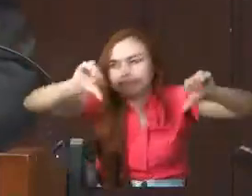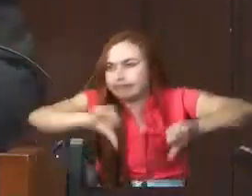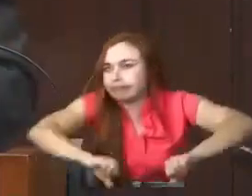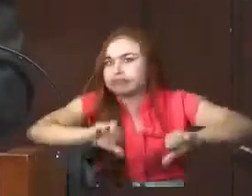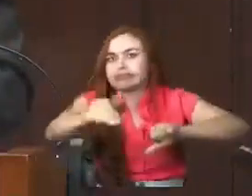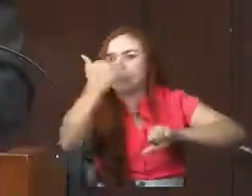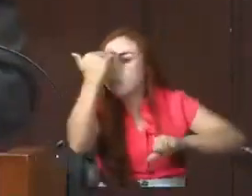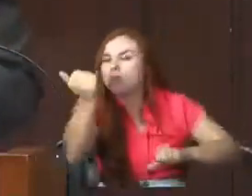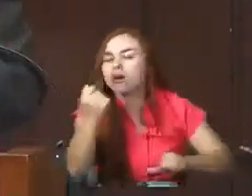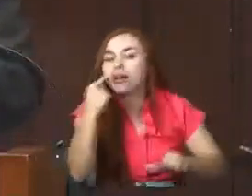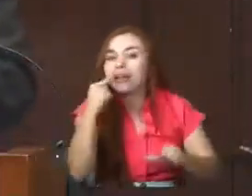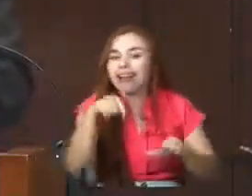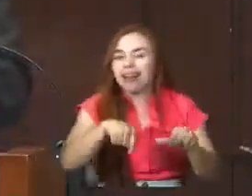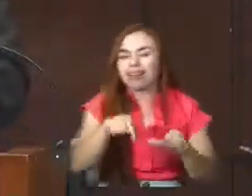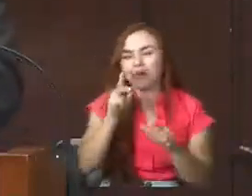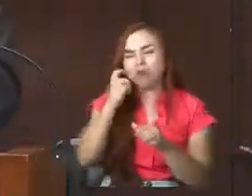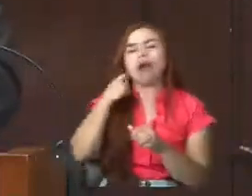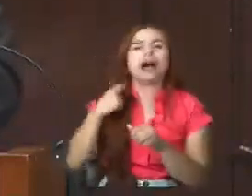técnico panameño.